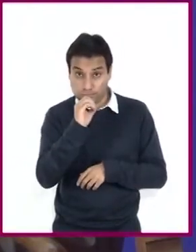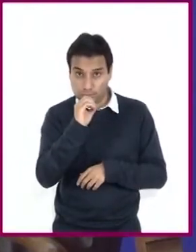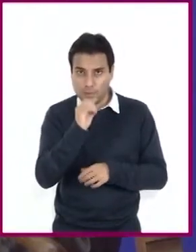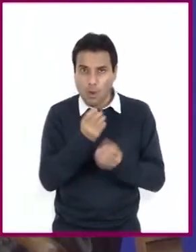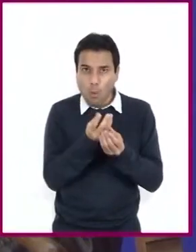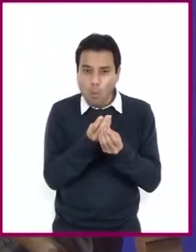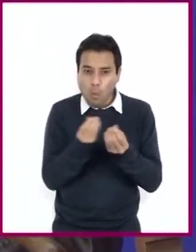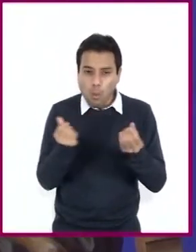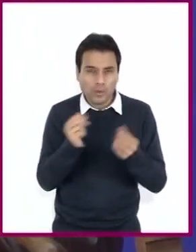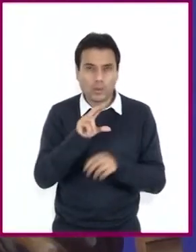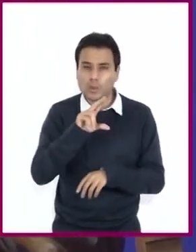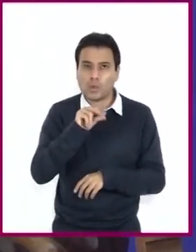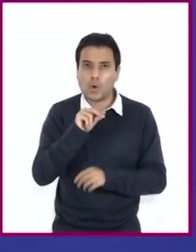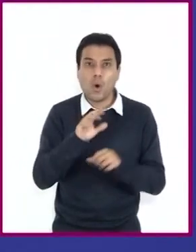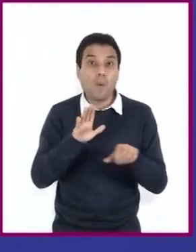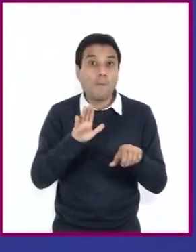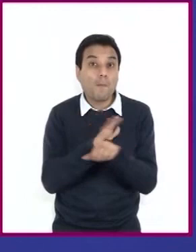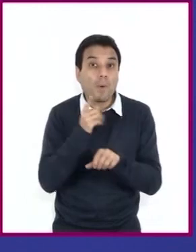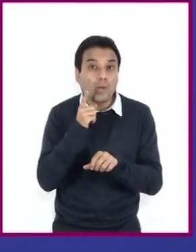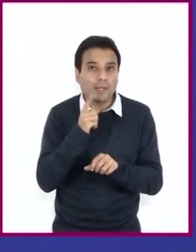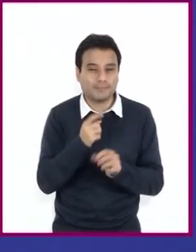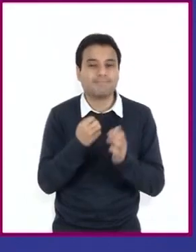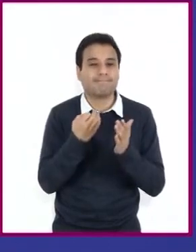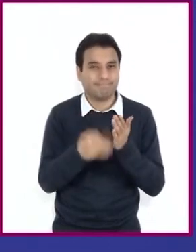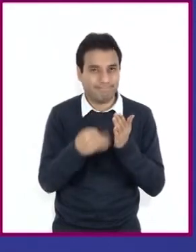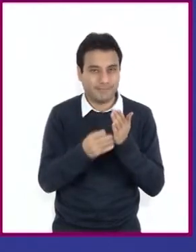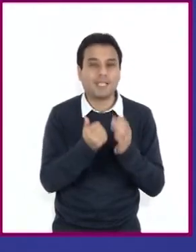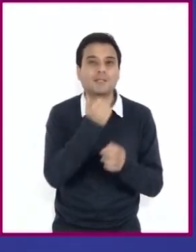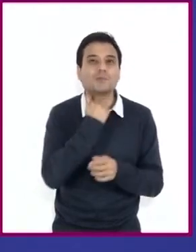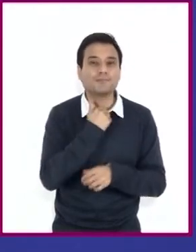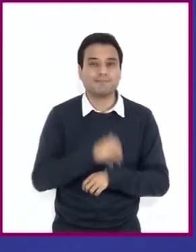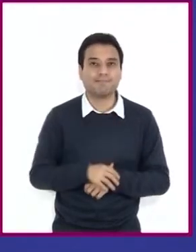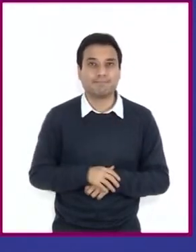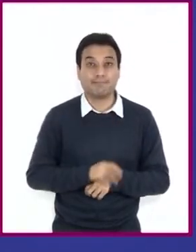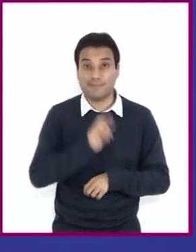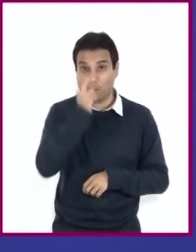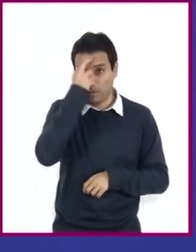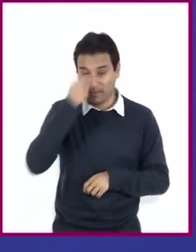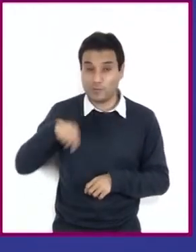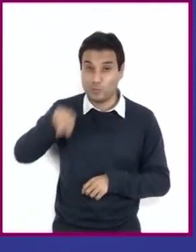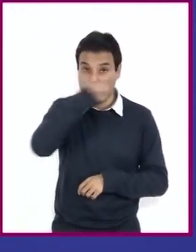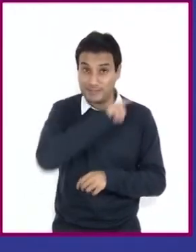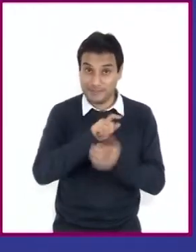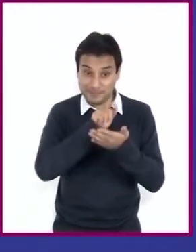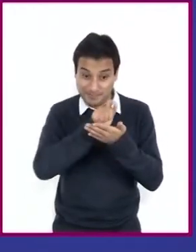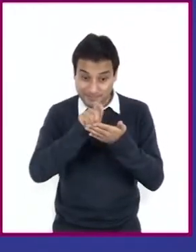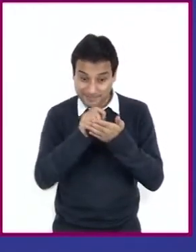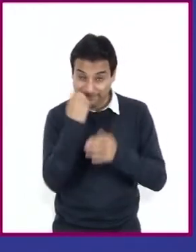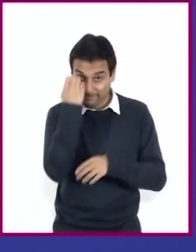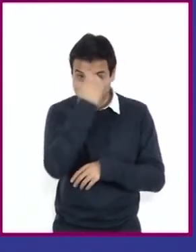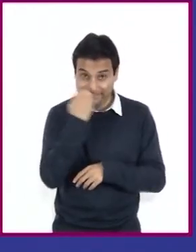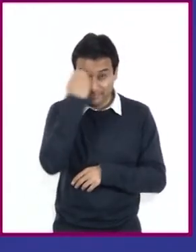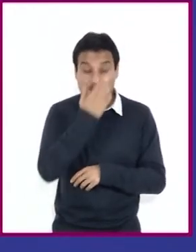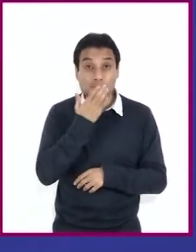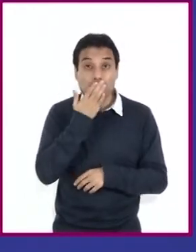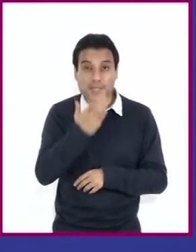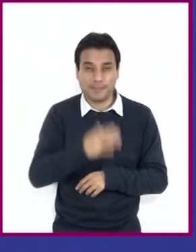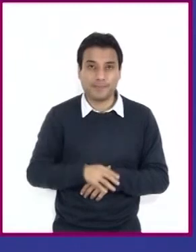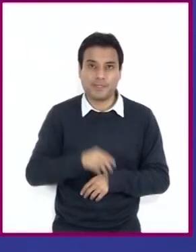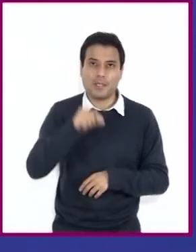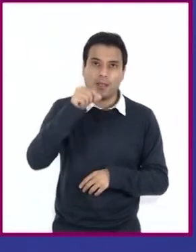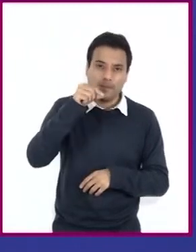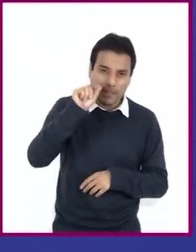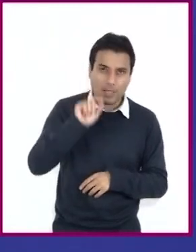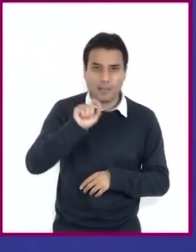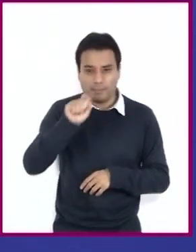separó porque es soluble en el alcohol. No olviden revisar la ortografía y la puntuación para asegurarse de